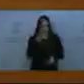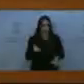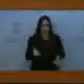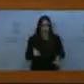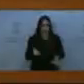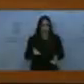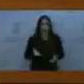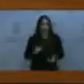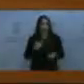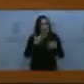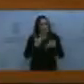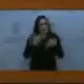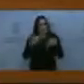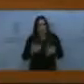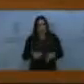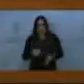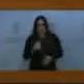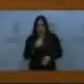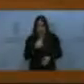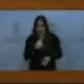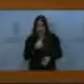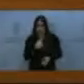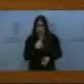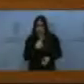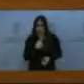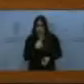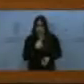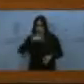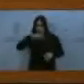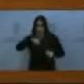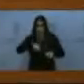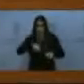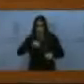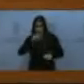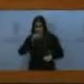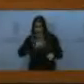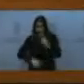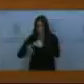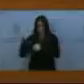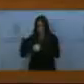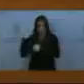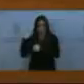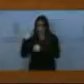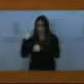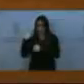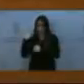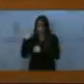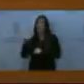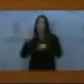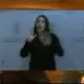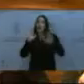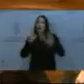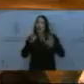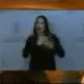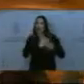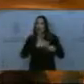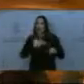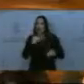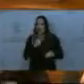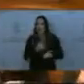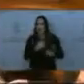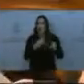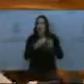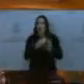y les aseguro que quien les habla no estaba en esta Junta General. Pero vaya por delante que este grupo